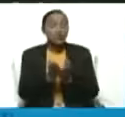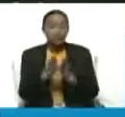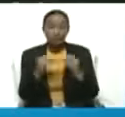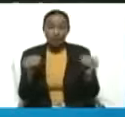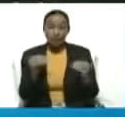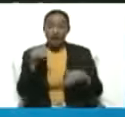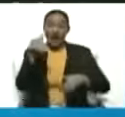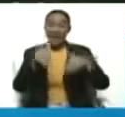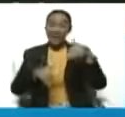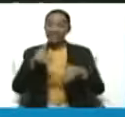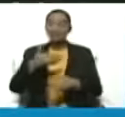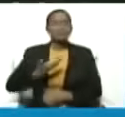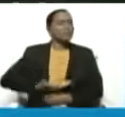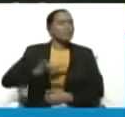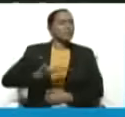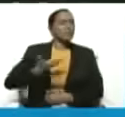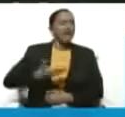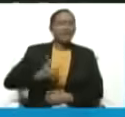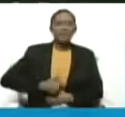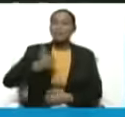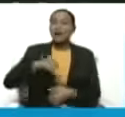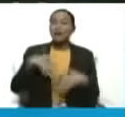la elección en Venezuela.